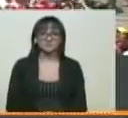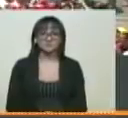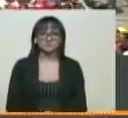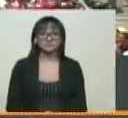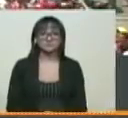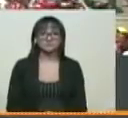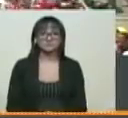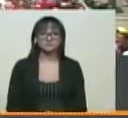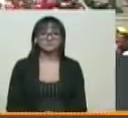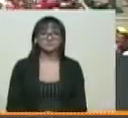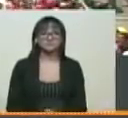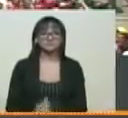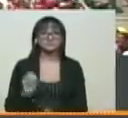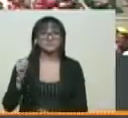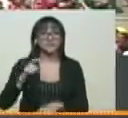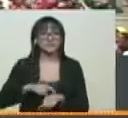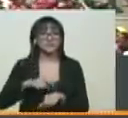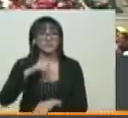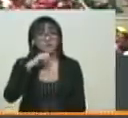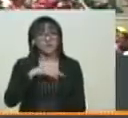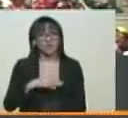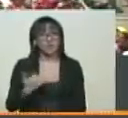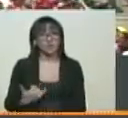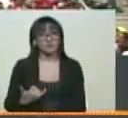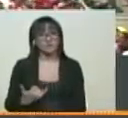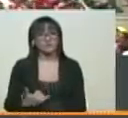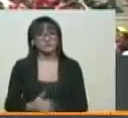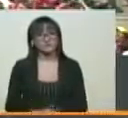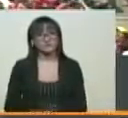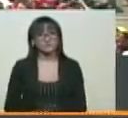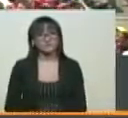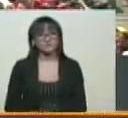Hemos vivido un tiempo histórico.